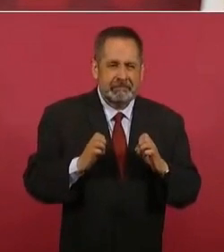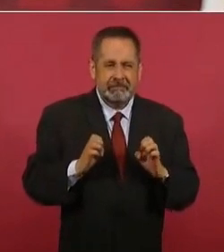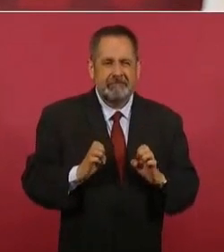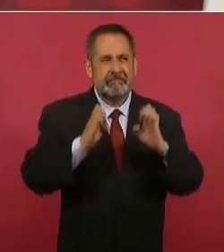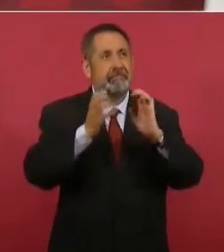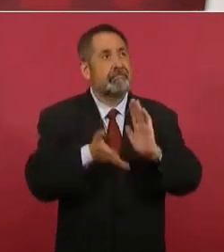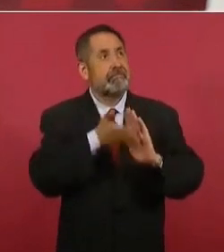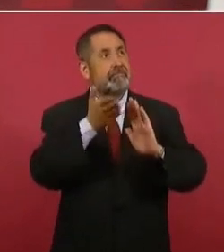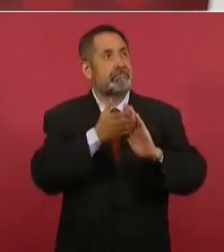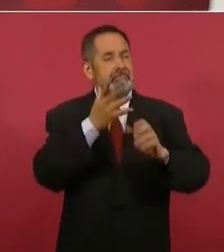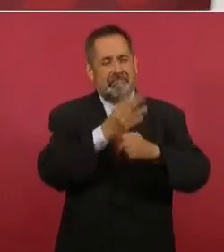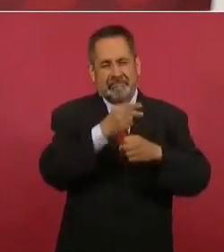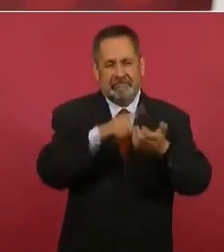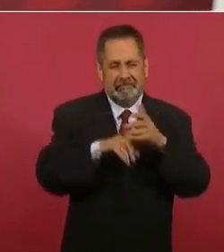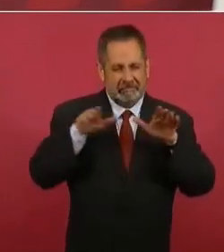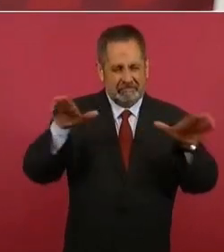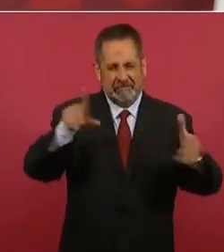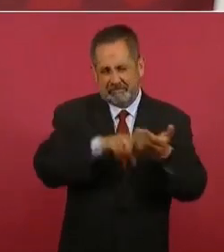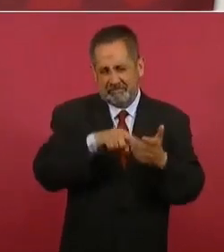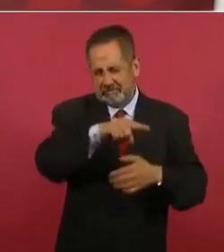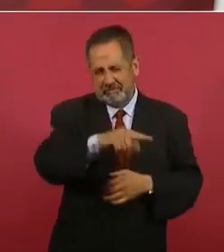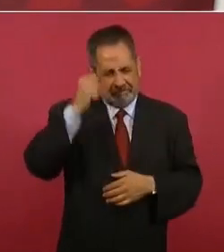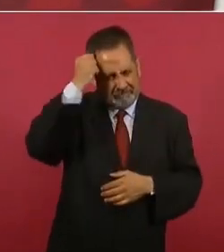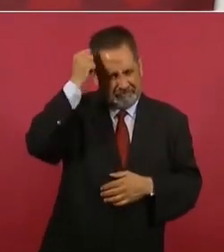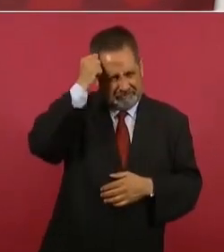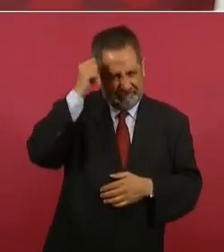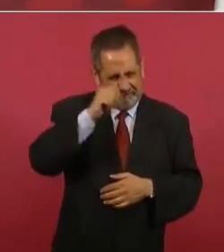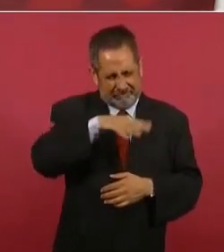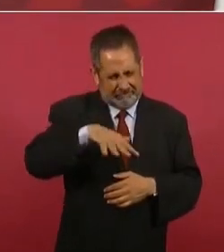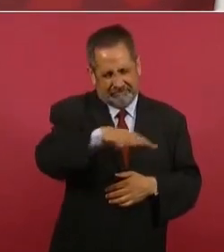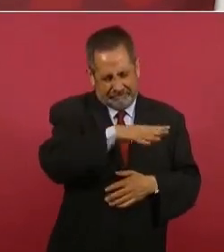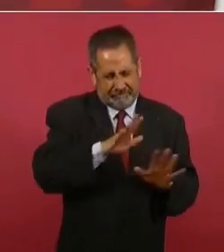aeropuerto en Texcoco,